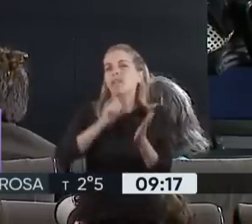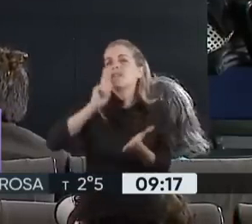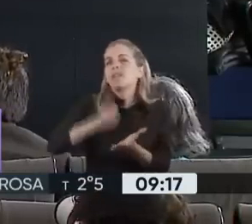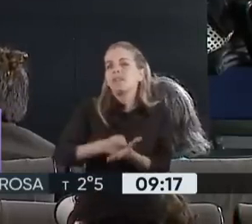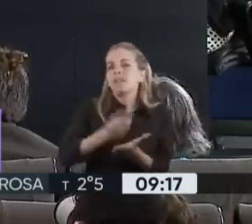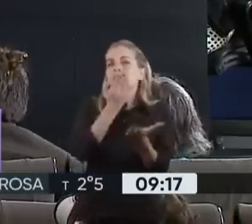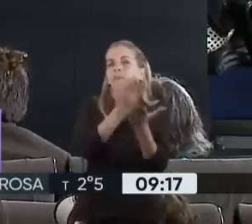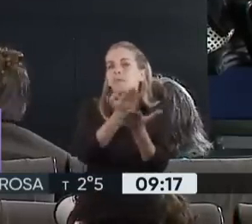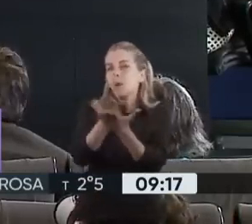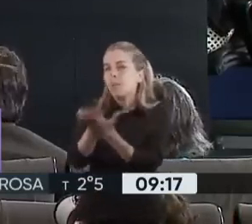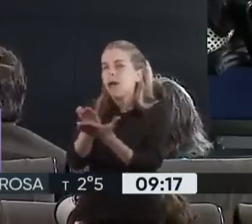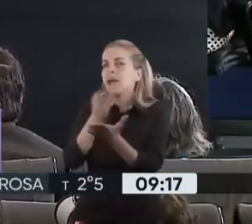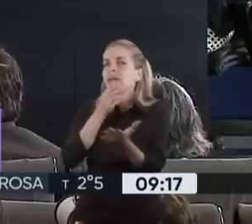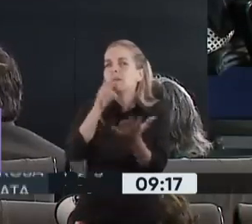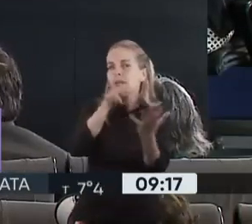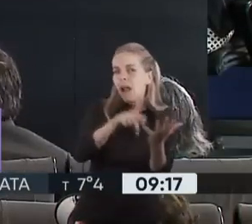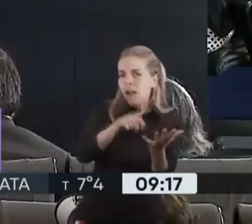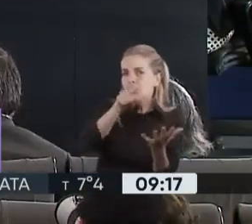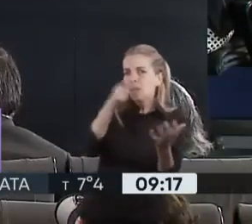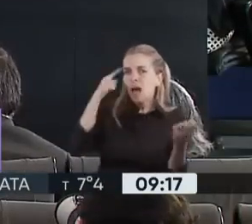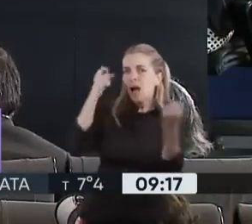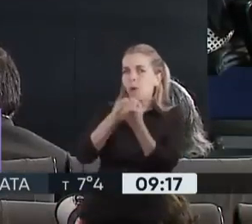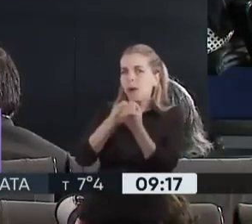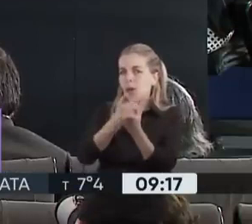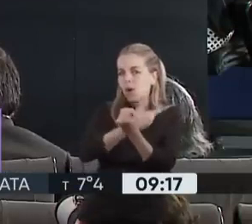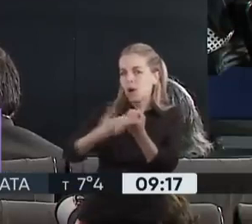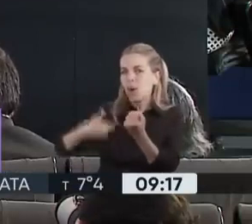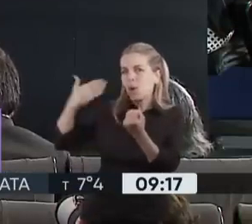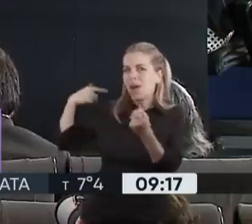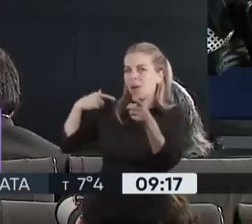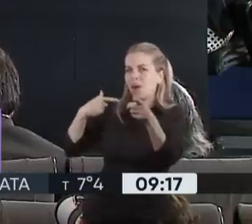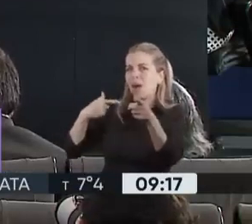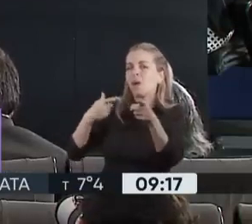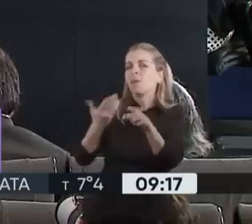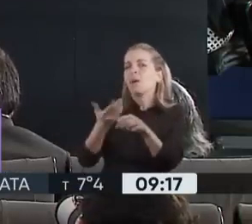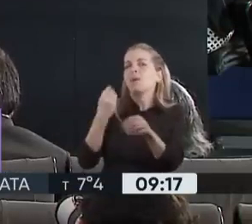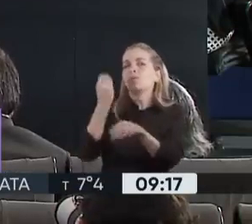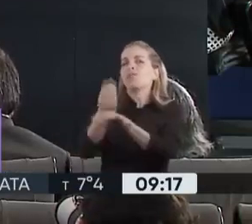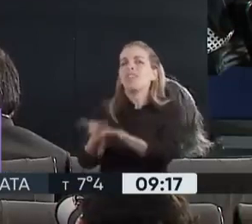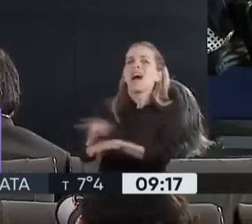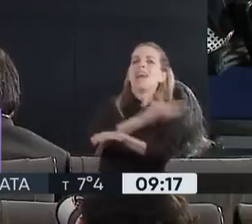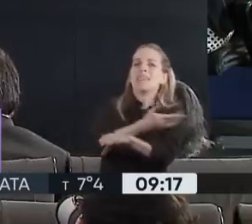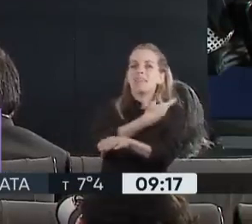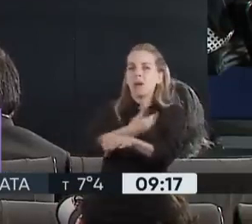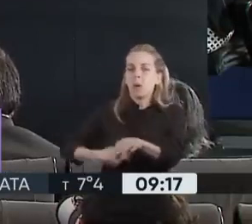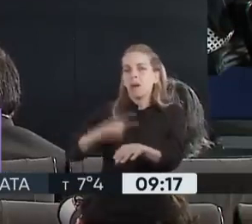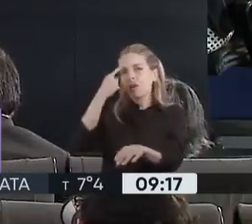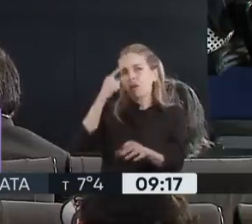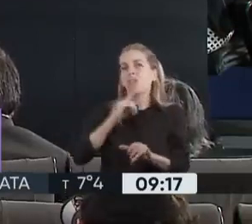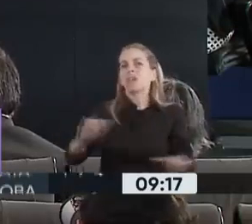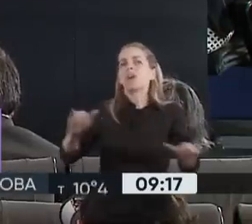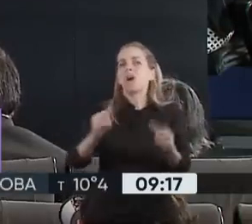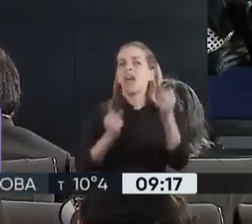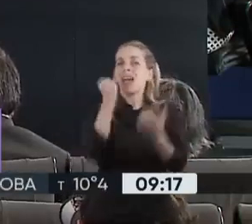usted coincide con lo que el gobierno planteó días antes de su asunción de que el problema de la economía argentina es que crece mucho